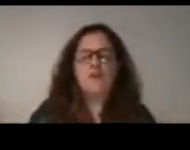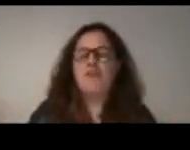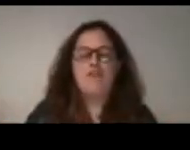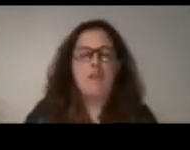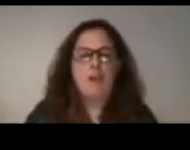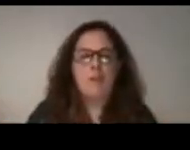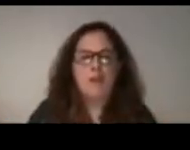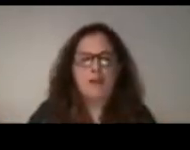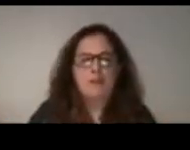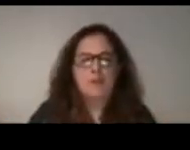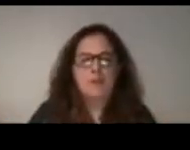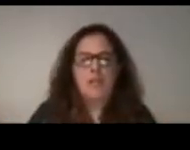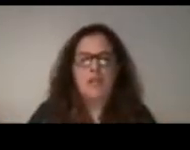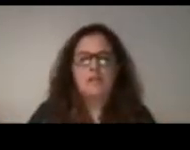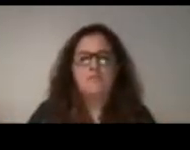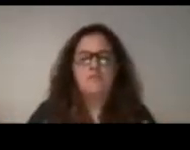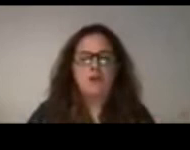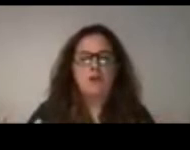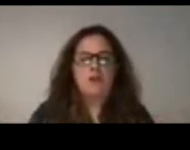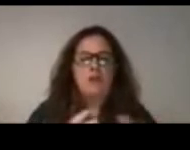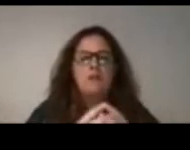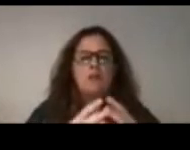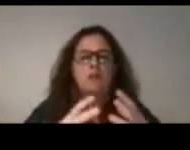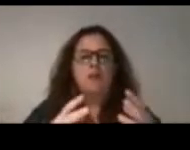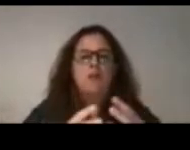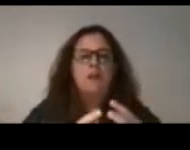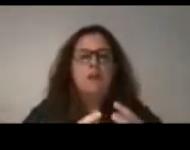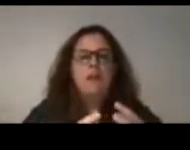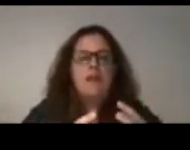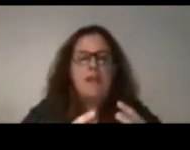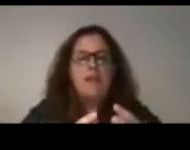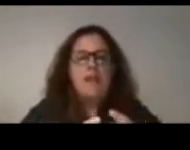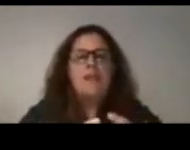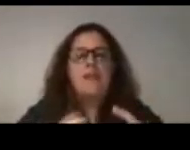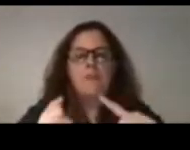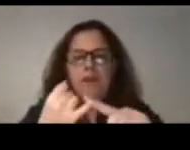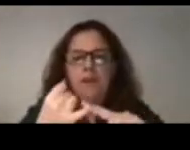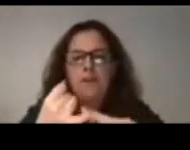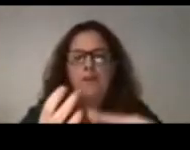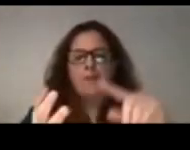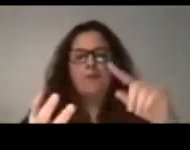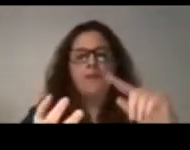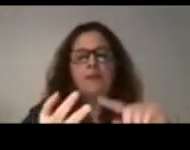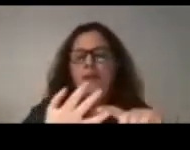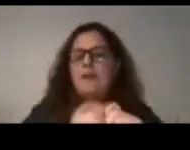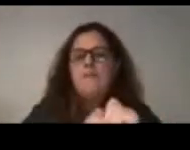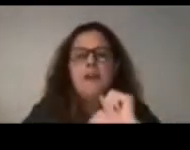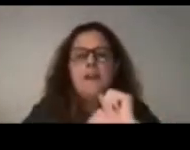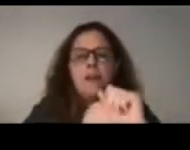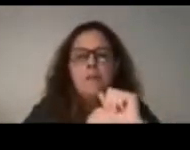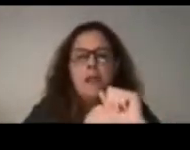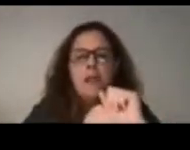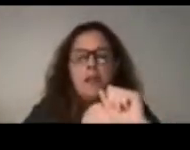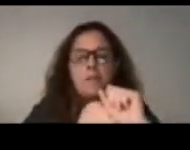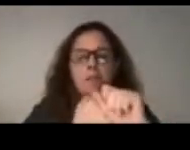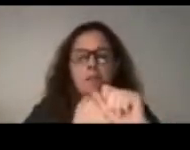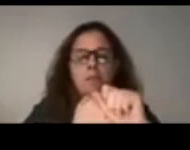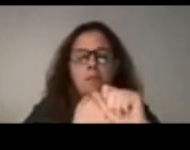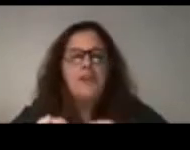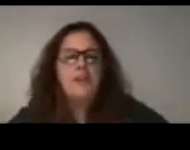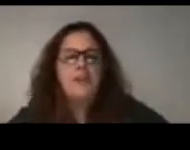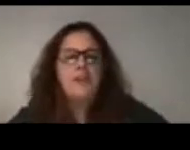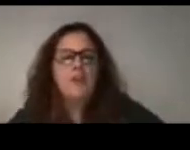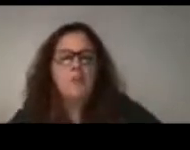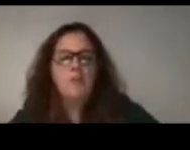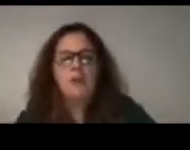beneficiarios de todos los programas sociales. Ok, a lo mejor, ¿en qué periodo? ¿De a qué